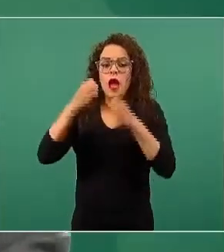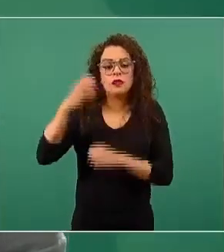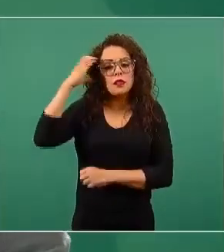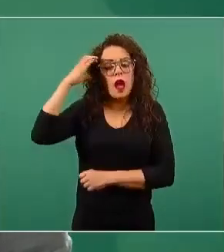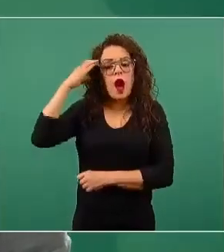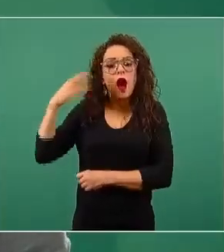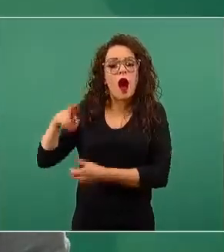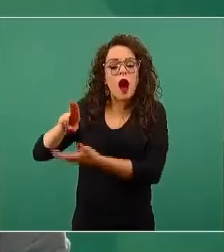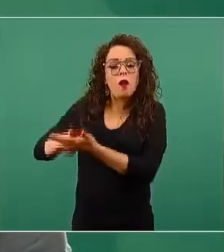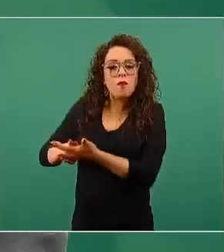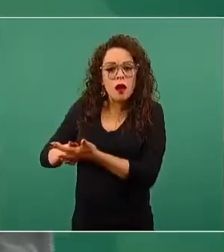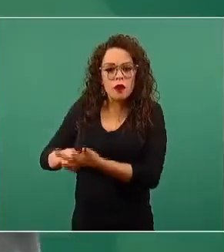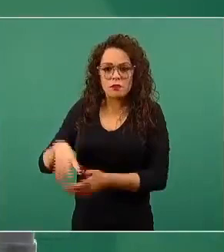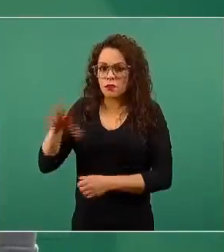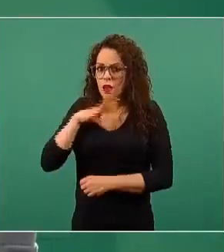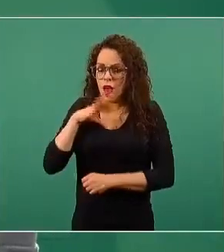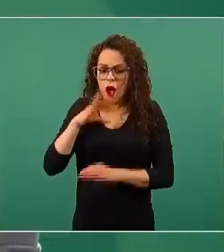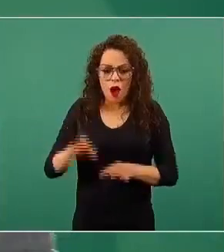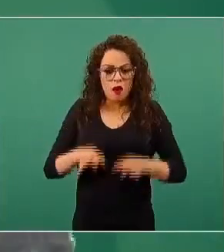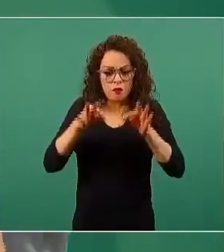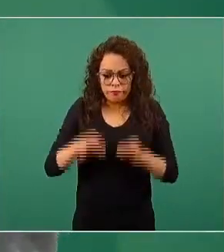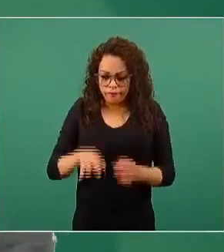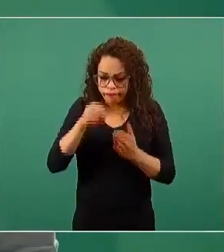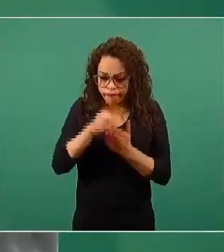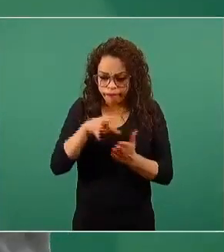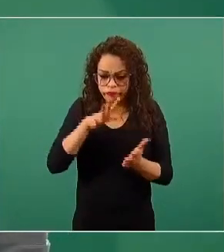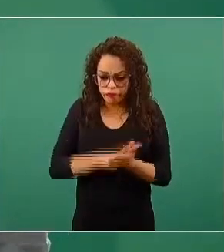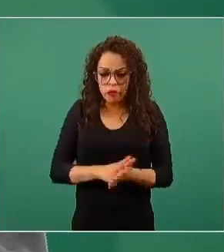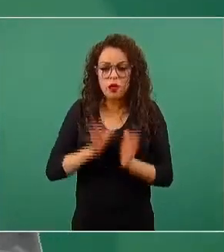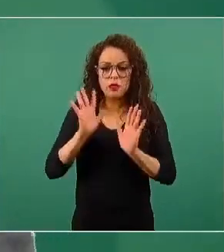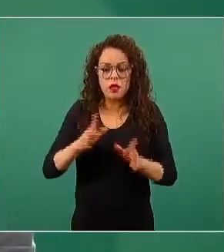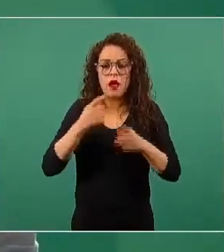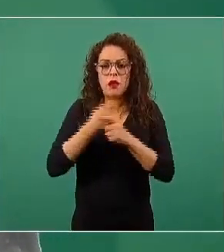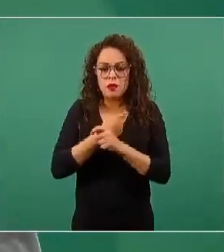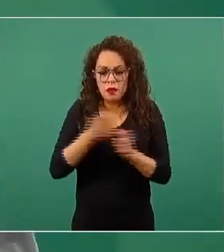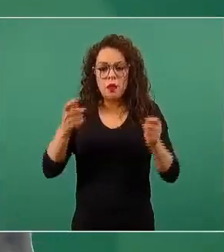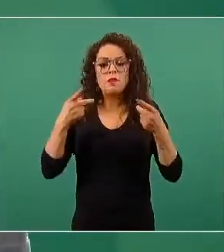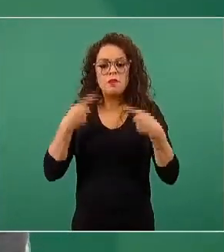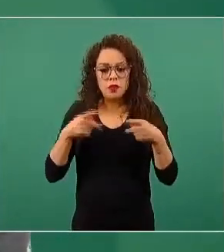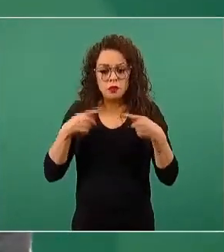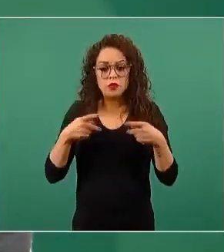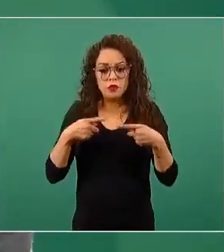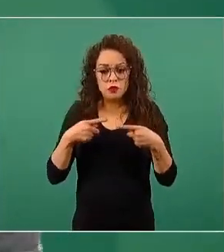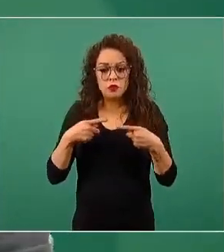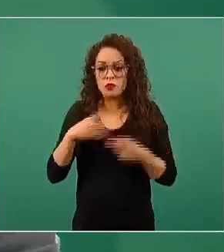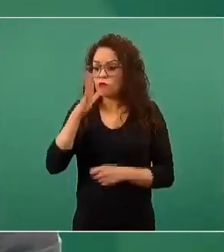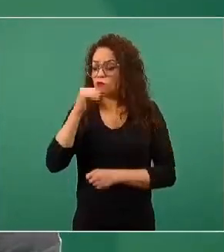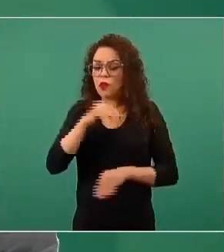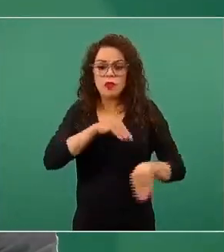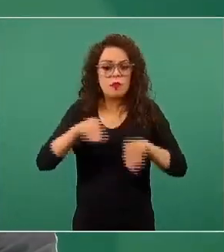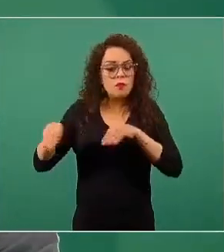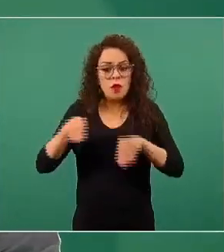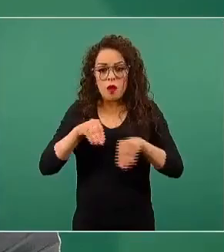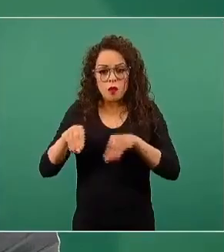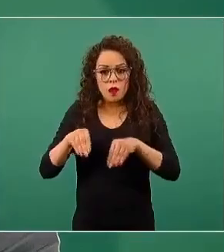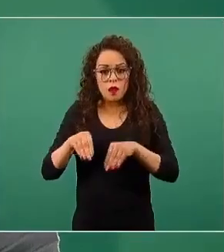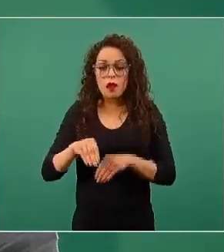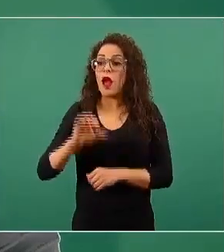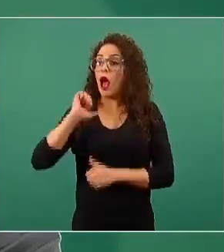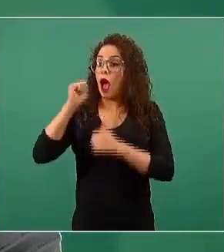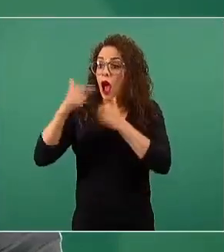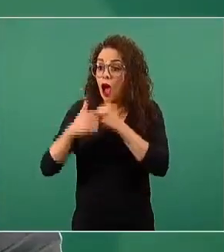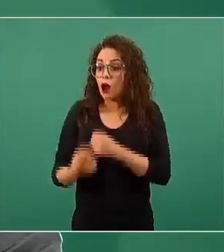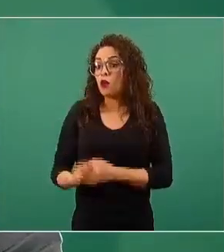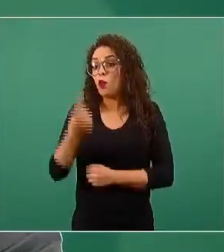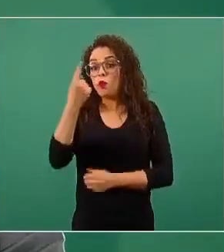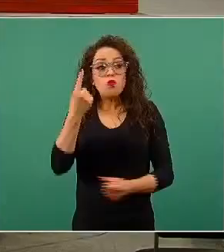tenemos perfectamente documentada la operación de campo de que se ha vacunado a personas postradas. Si alguien ha faltado, es